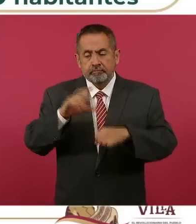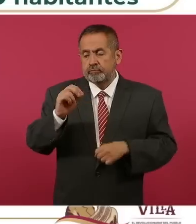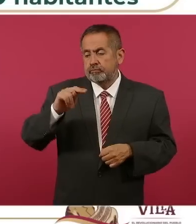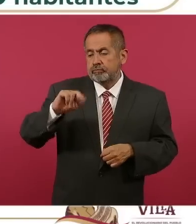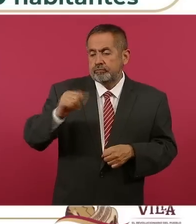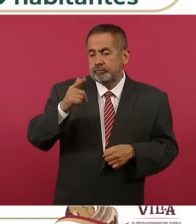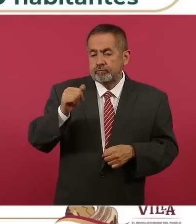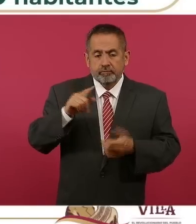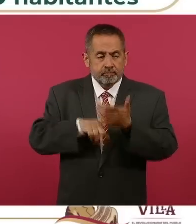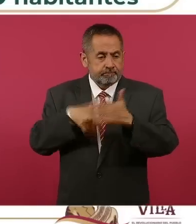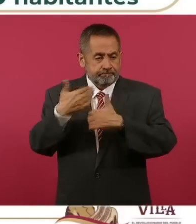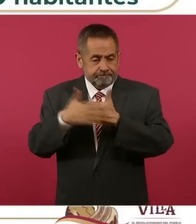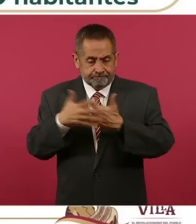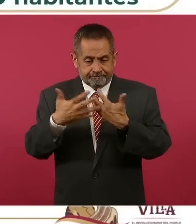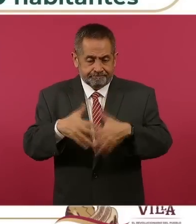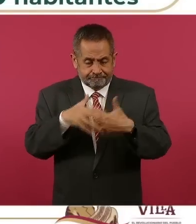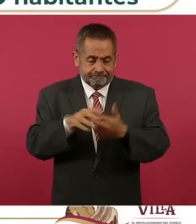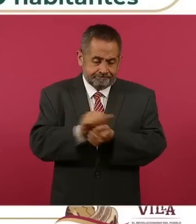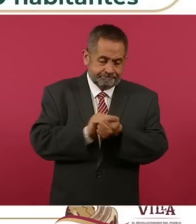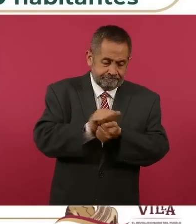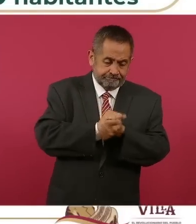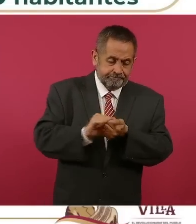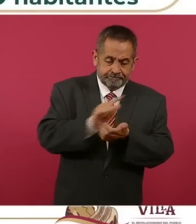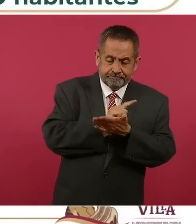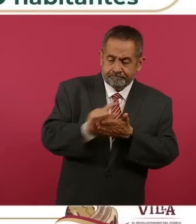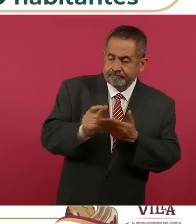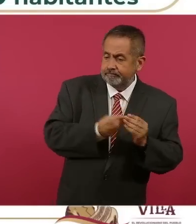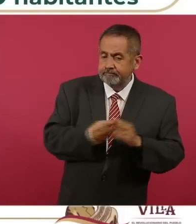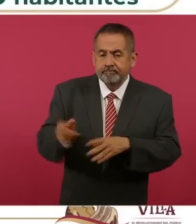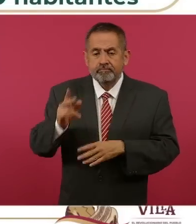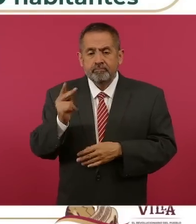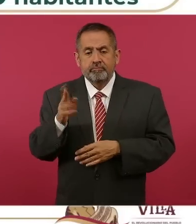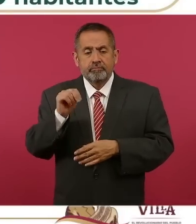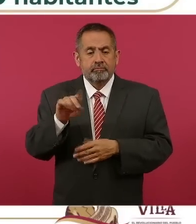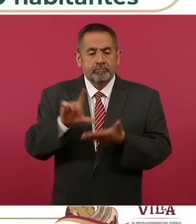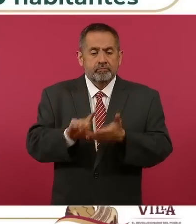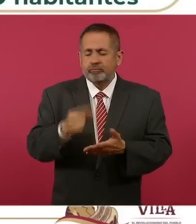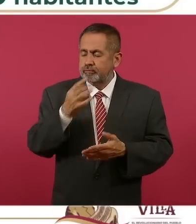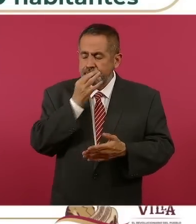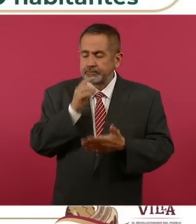construyen una planta potabilizadora con capacidad de 89 litros por segundo,